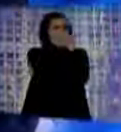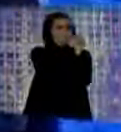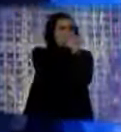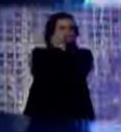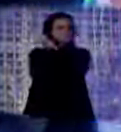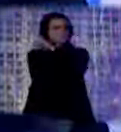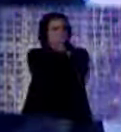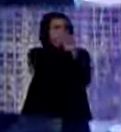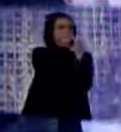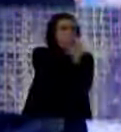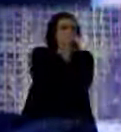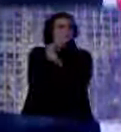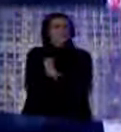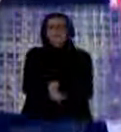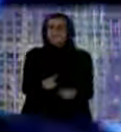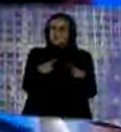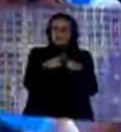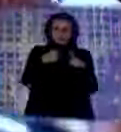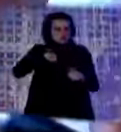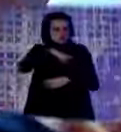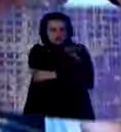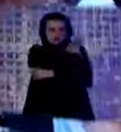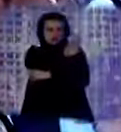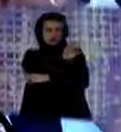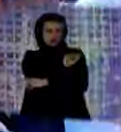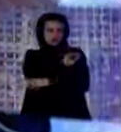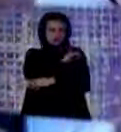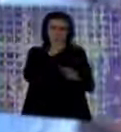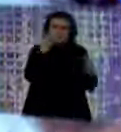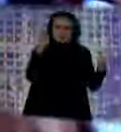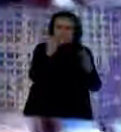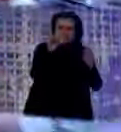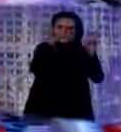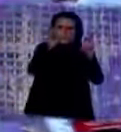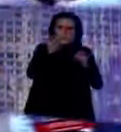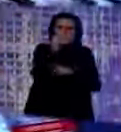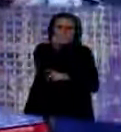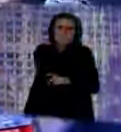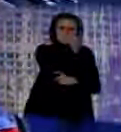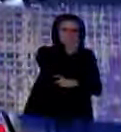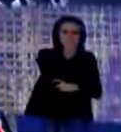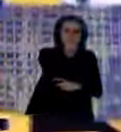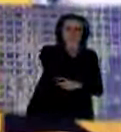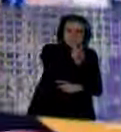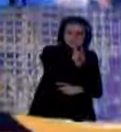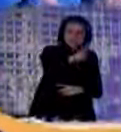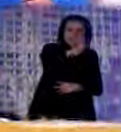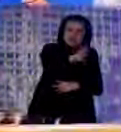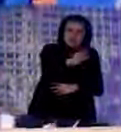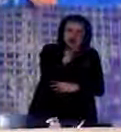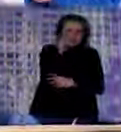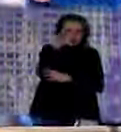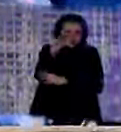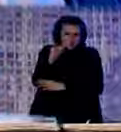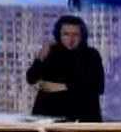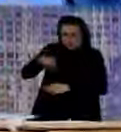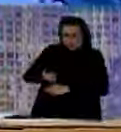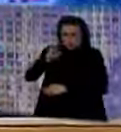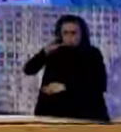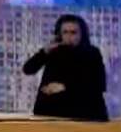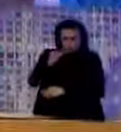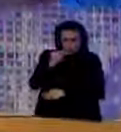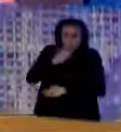mercado es no lo entiend lo que pasa con los precios siguen bajando Los sueldos yo ya nio